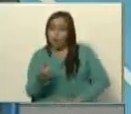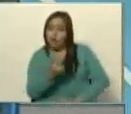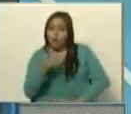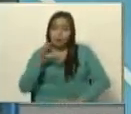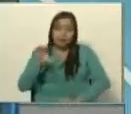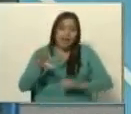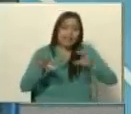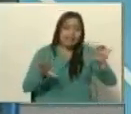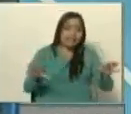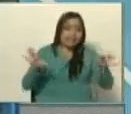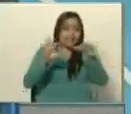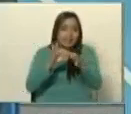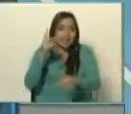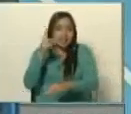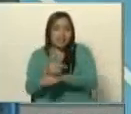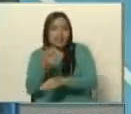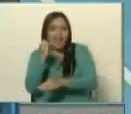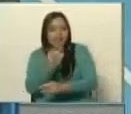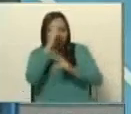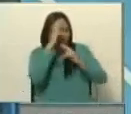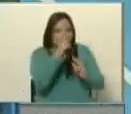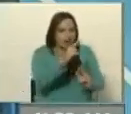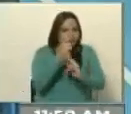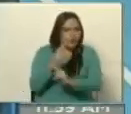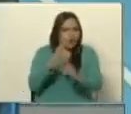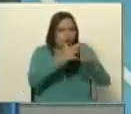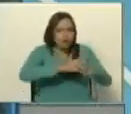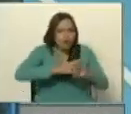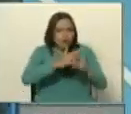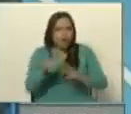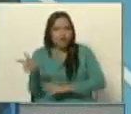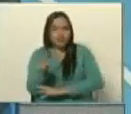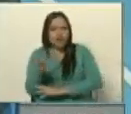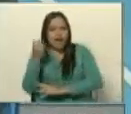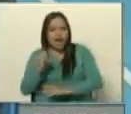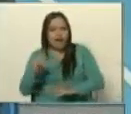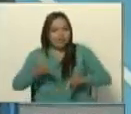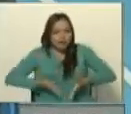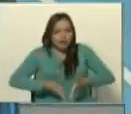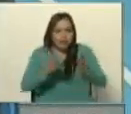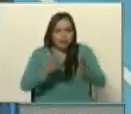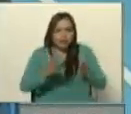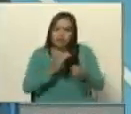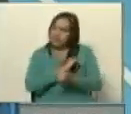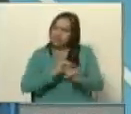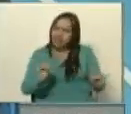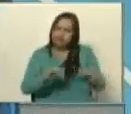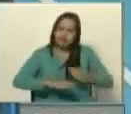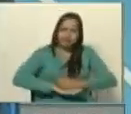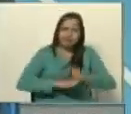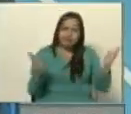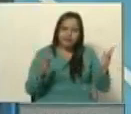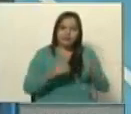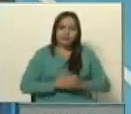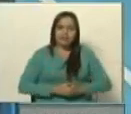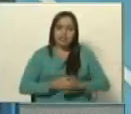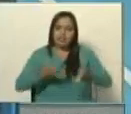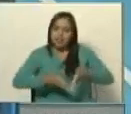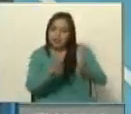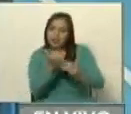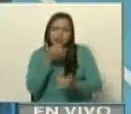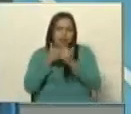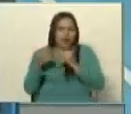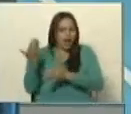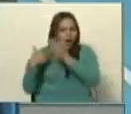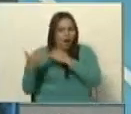deben ser siempre respetuosos y hay rutas para desmontar toda esa dinámica que es equivocada, que ha